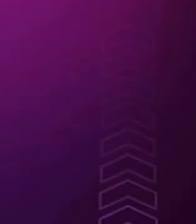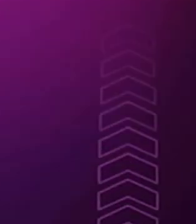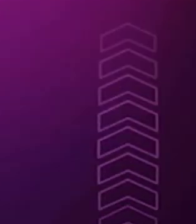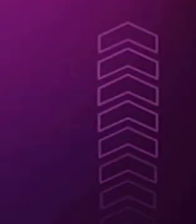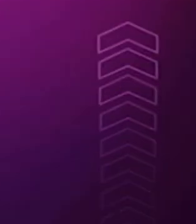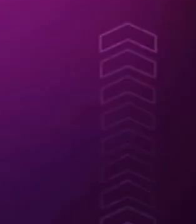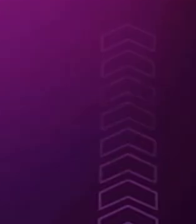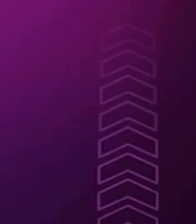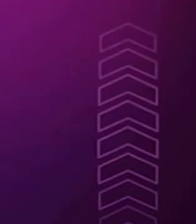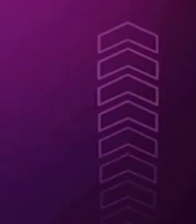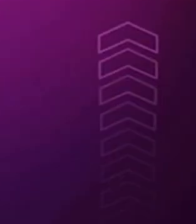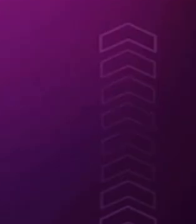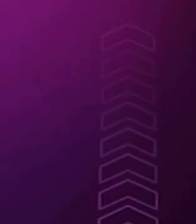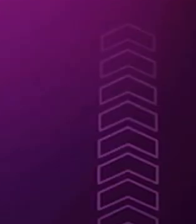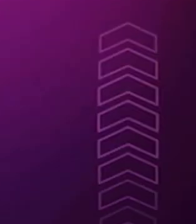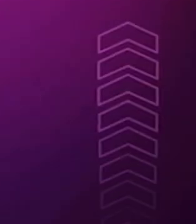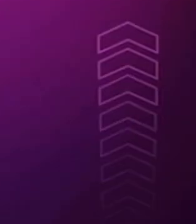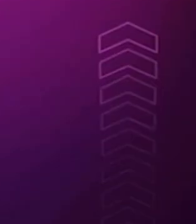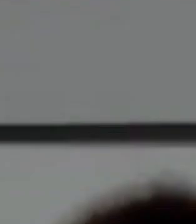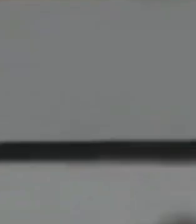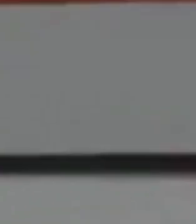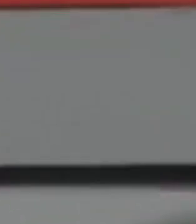www.sutel.go.cr, Superintendencia de Telecomunicaciones.